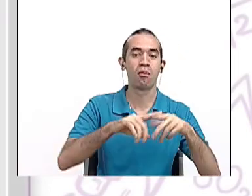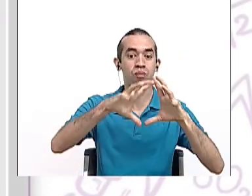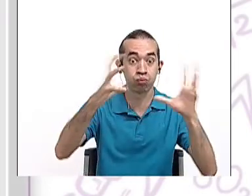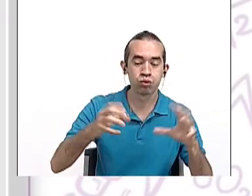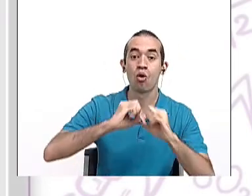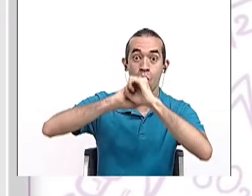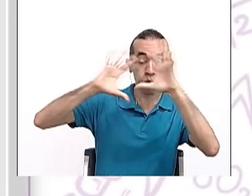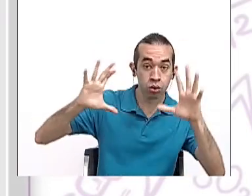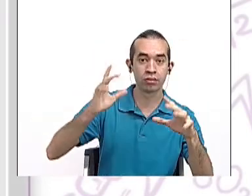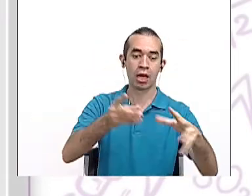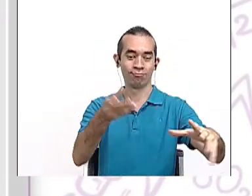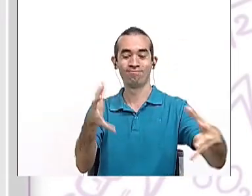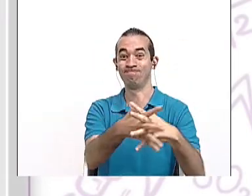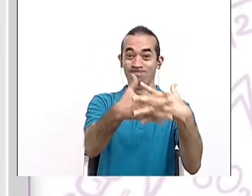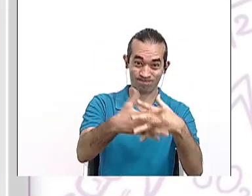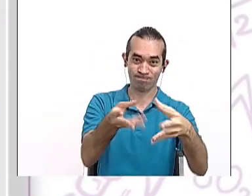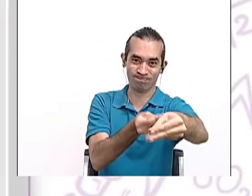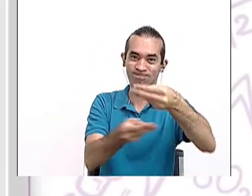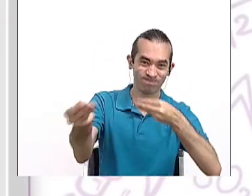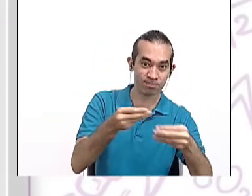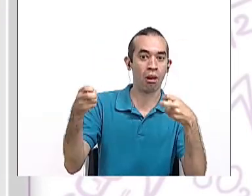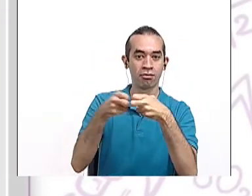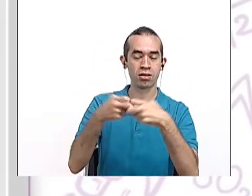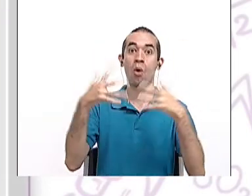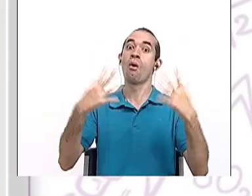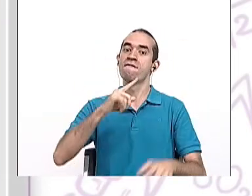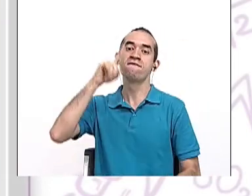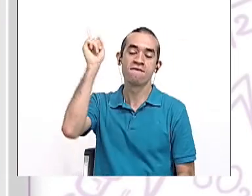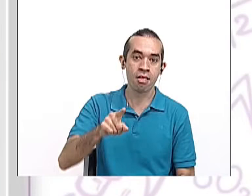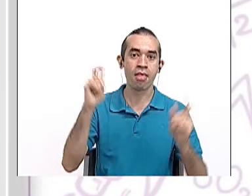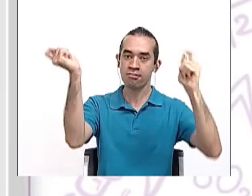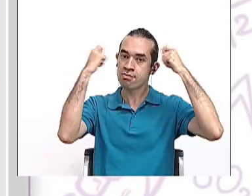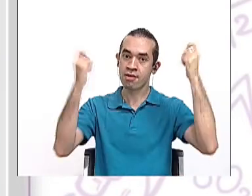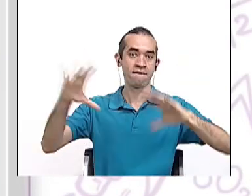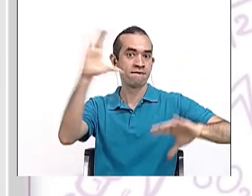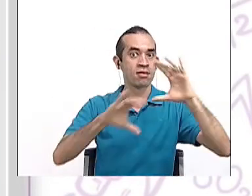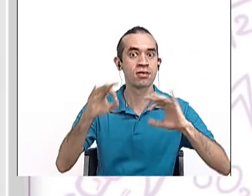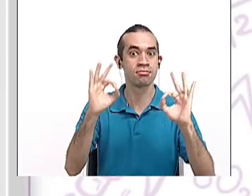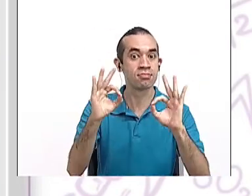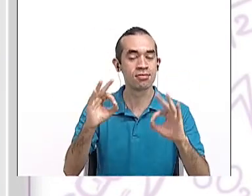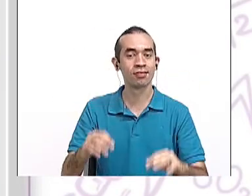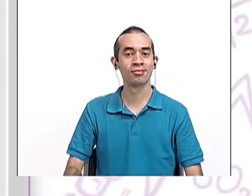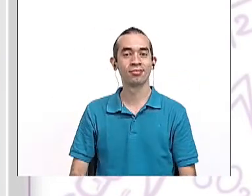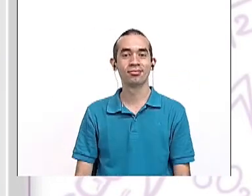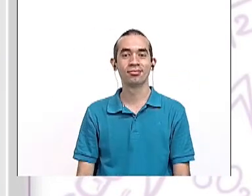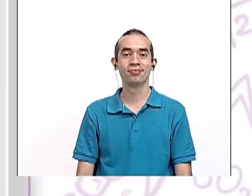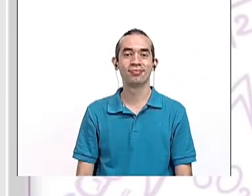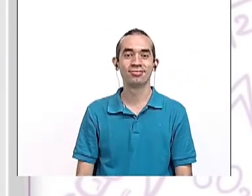jabón y con jaula de Faraday incluida. Lo que se dice una verdadera fiesta científica.